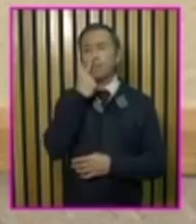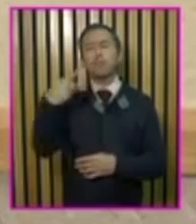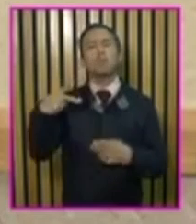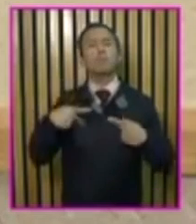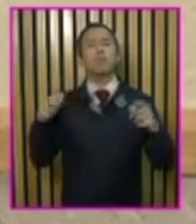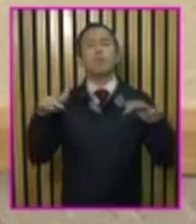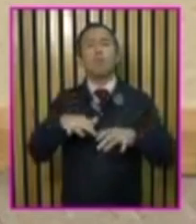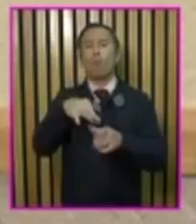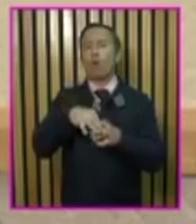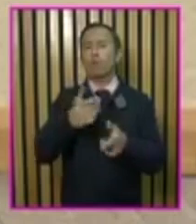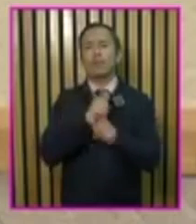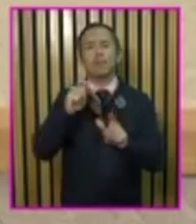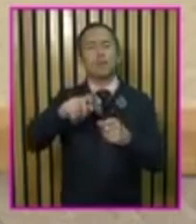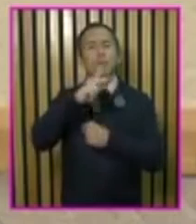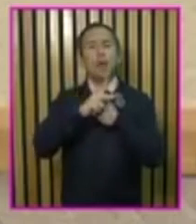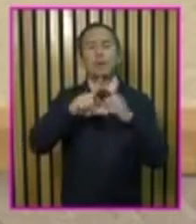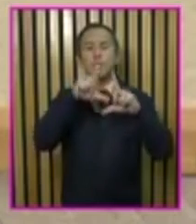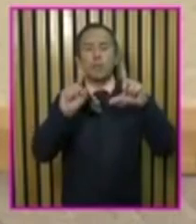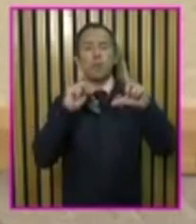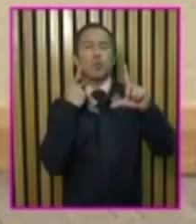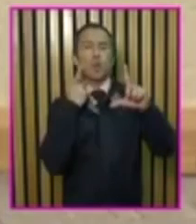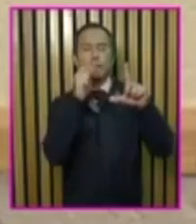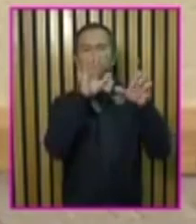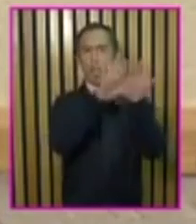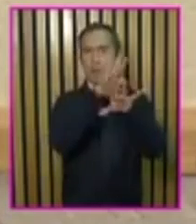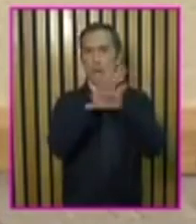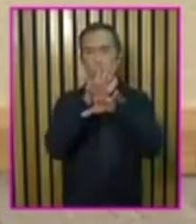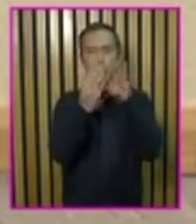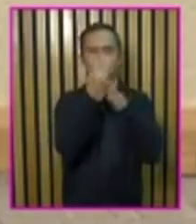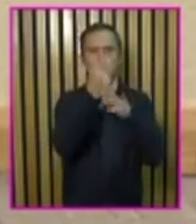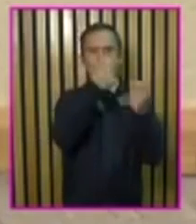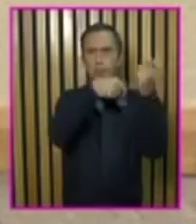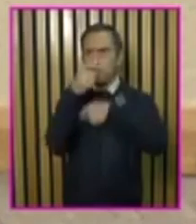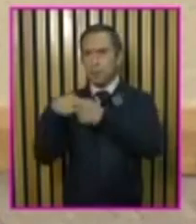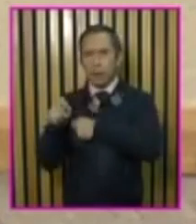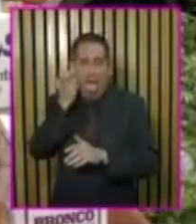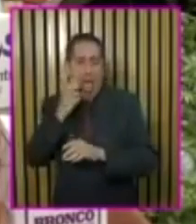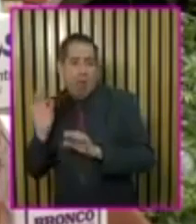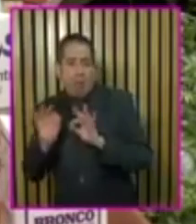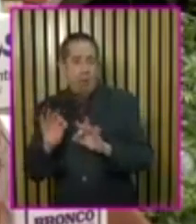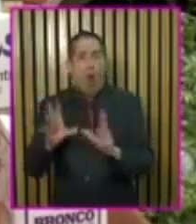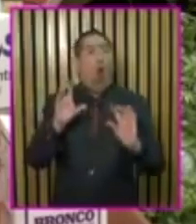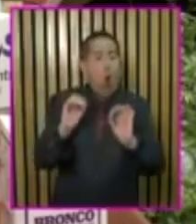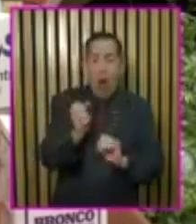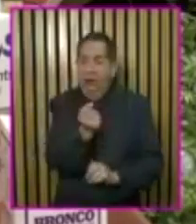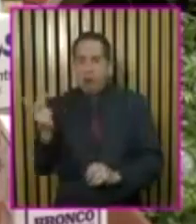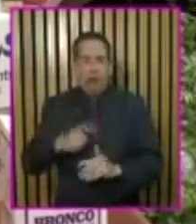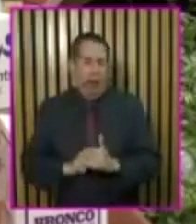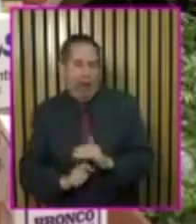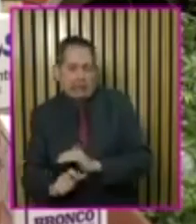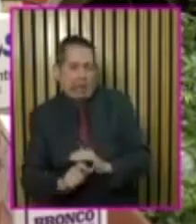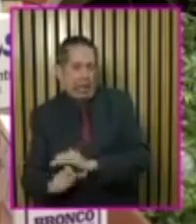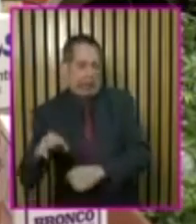empresarial juan pablo castañón reconoció la labor de línea durante el proceso electoral y por haber sido un factor importante para mantener la